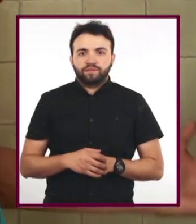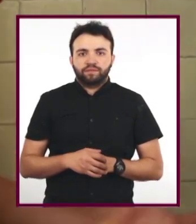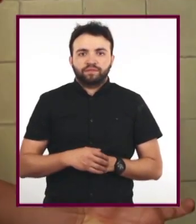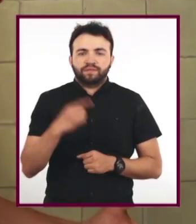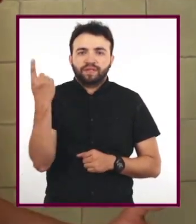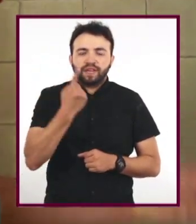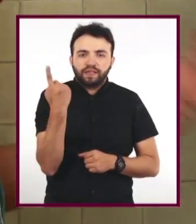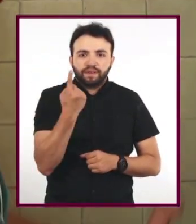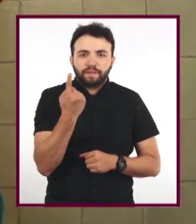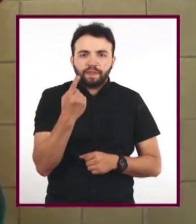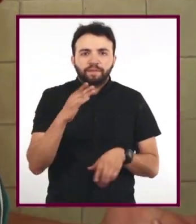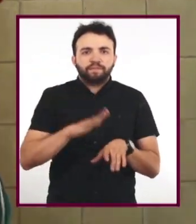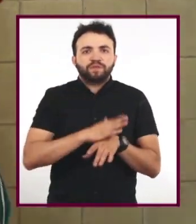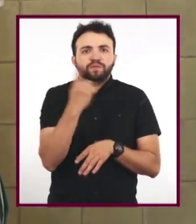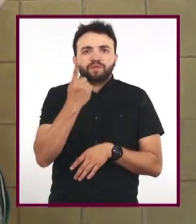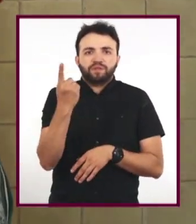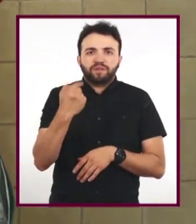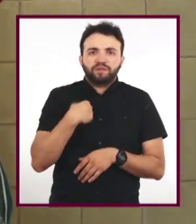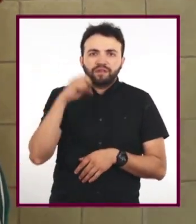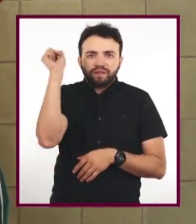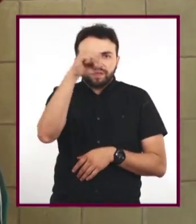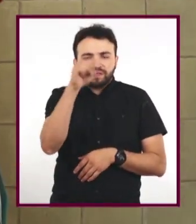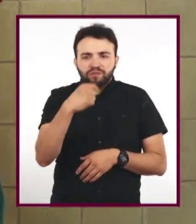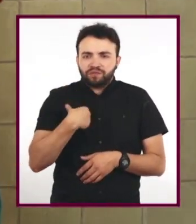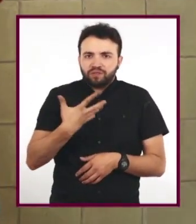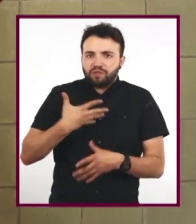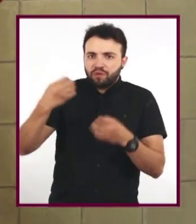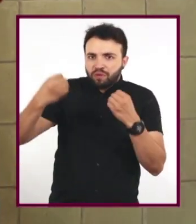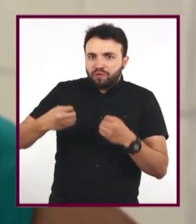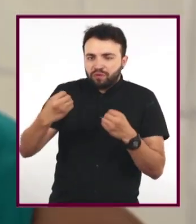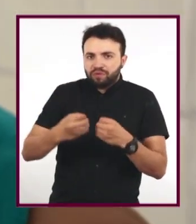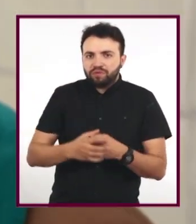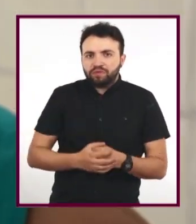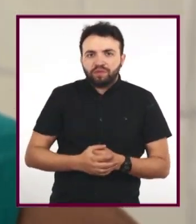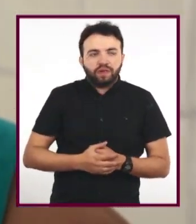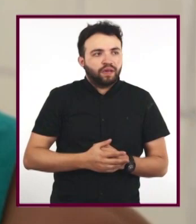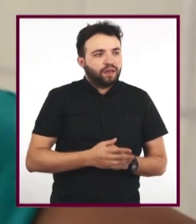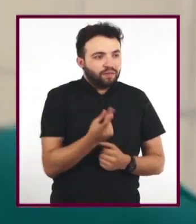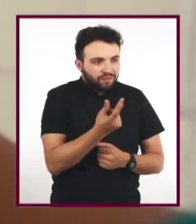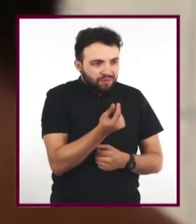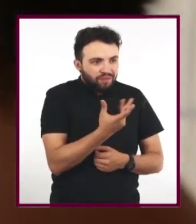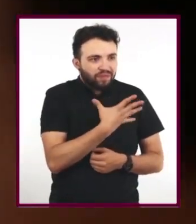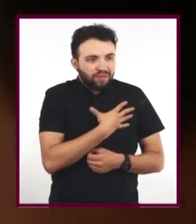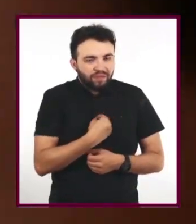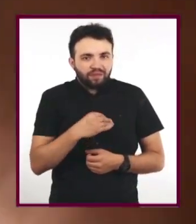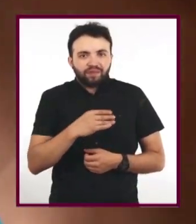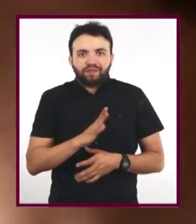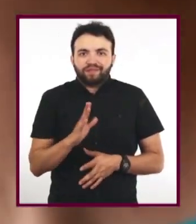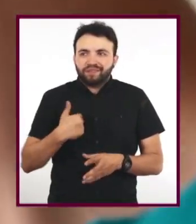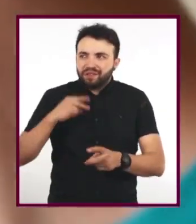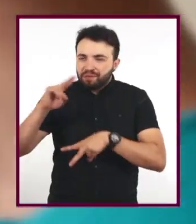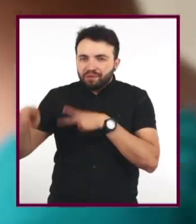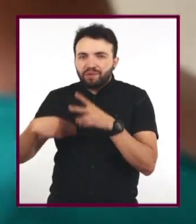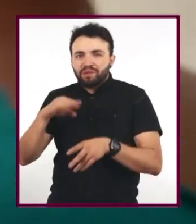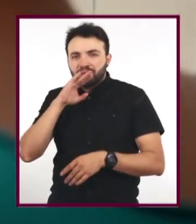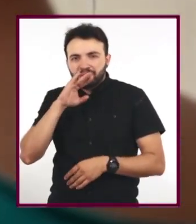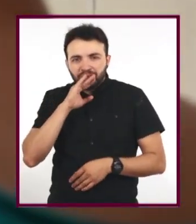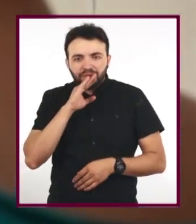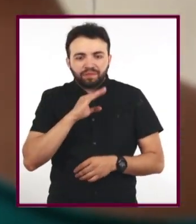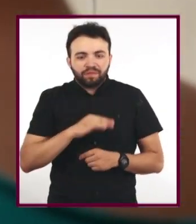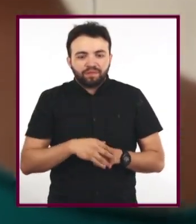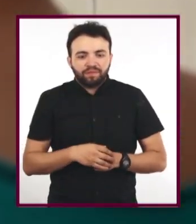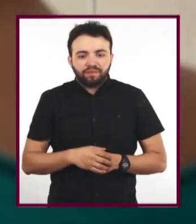¿Qué? ¿Por qué no tocan? ¡Está ocupado! ¡Apúrate, hijo! ¡Ya voy, mamá!